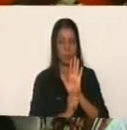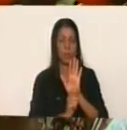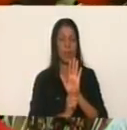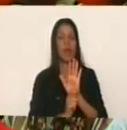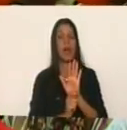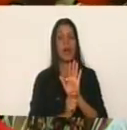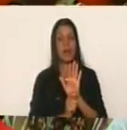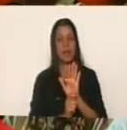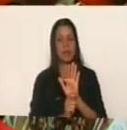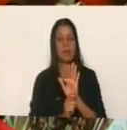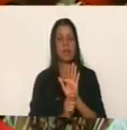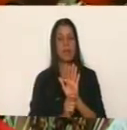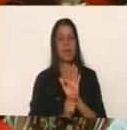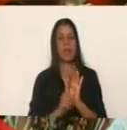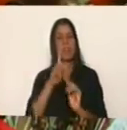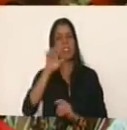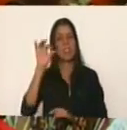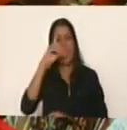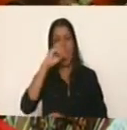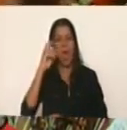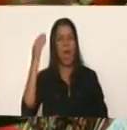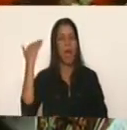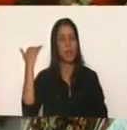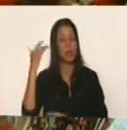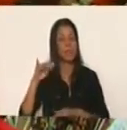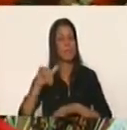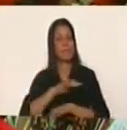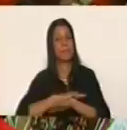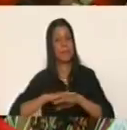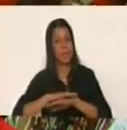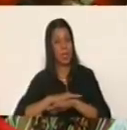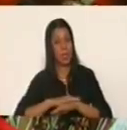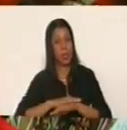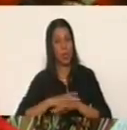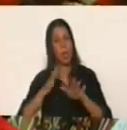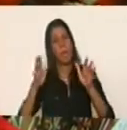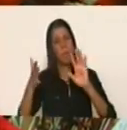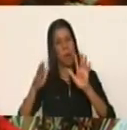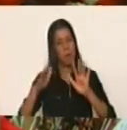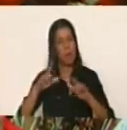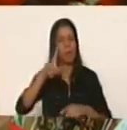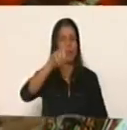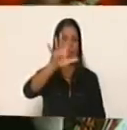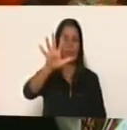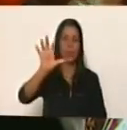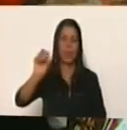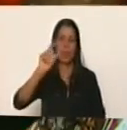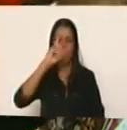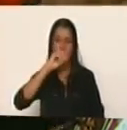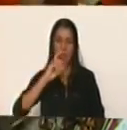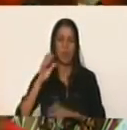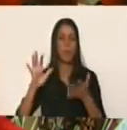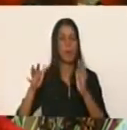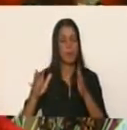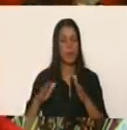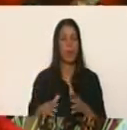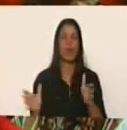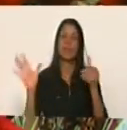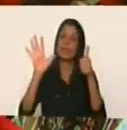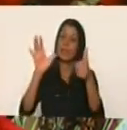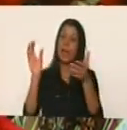Hace un siglo, perdón, siglo y medio, tuvimos 6